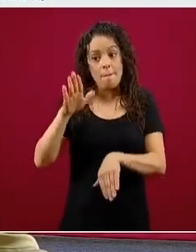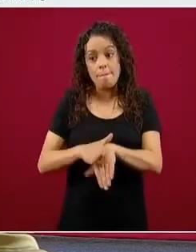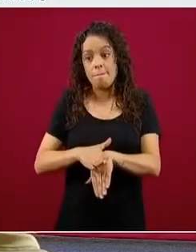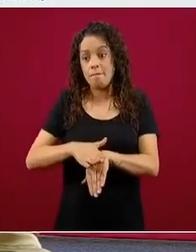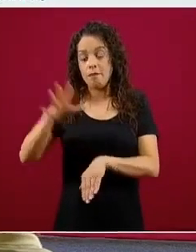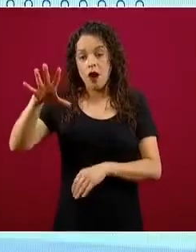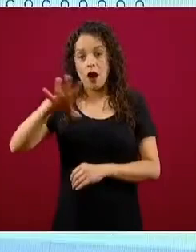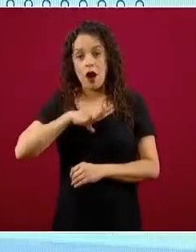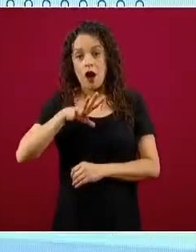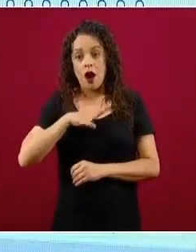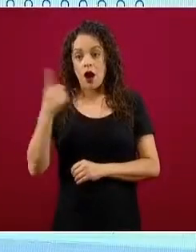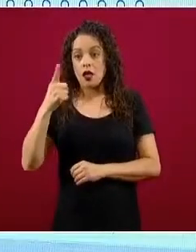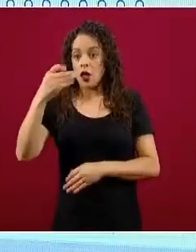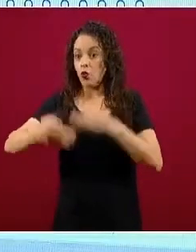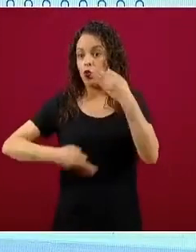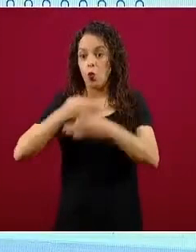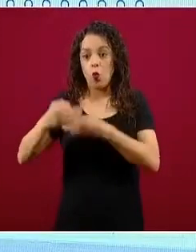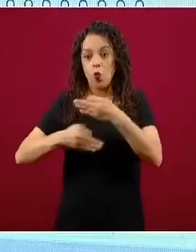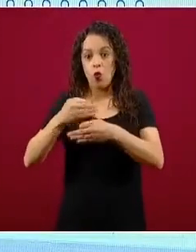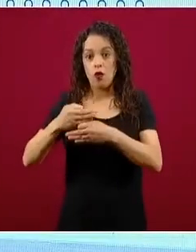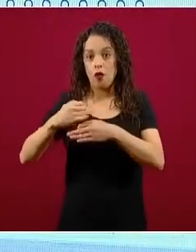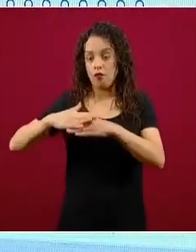contribución respecto al todo.